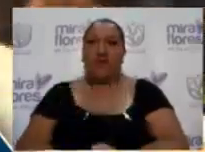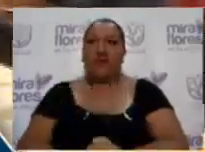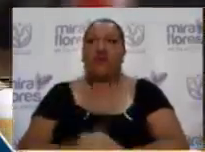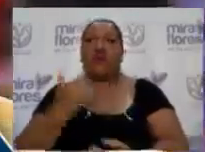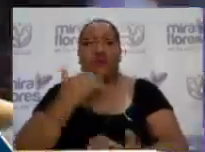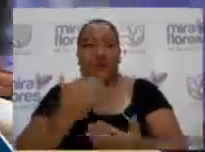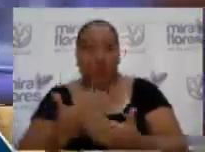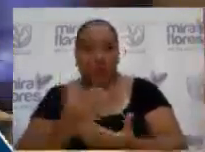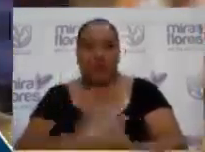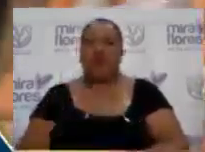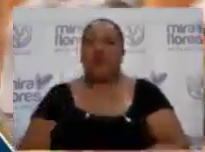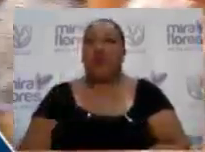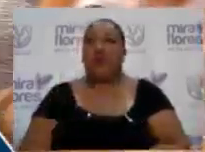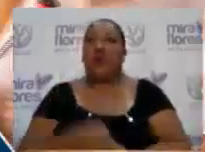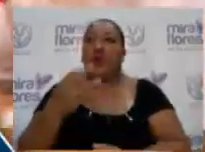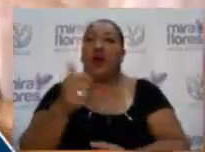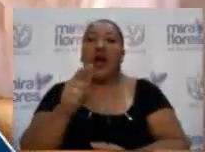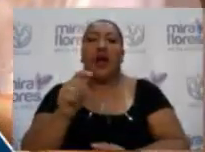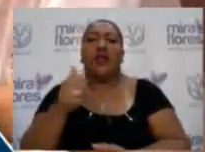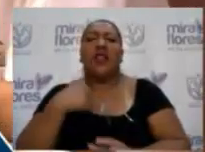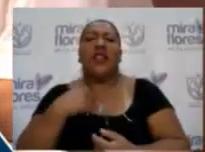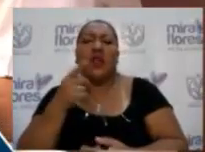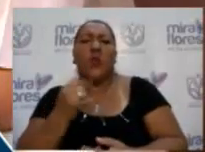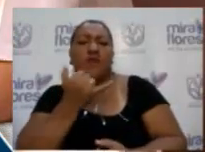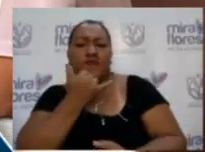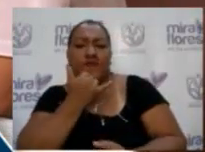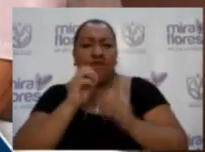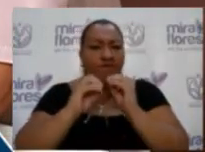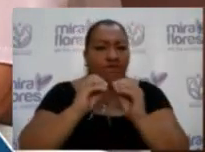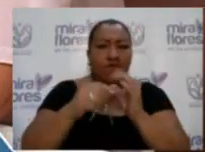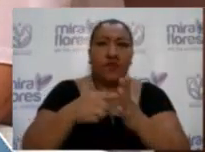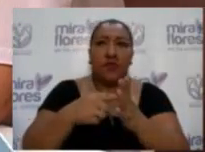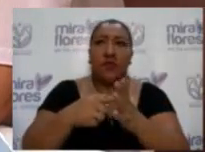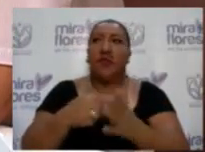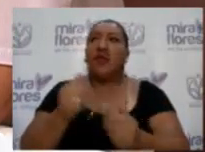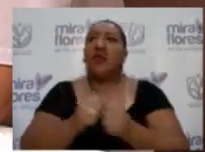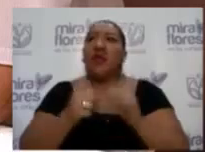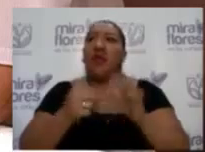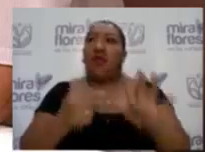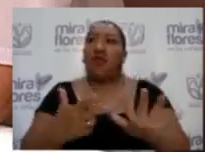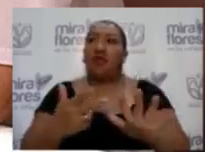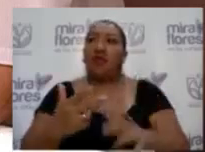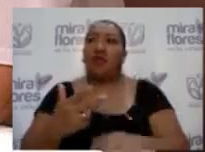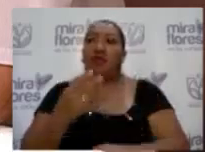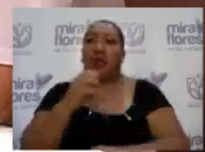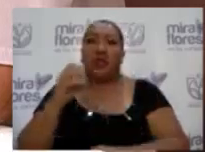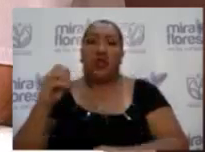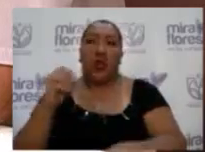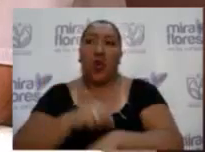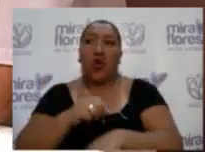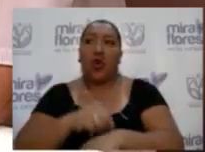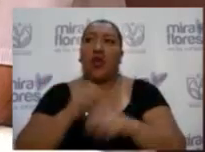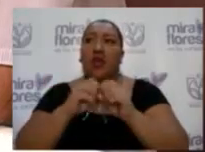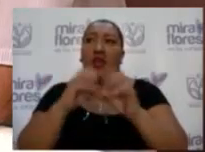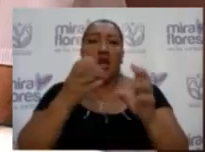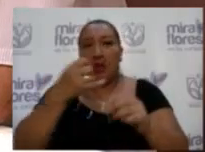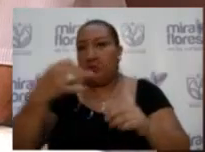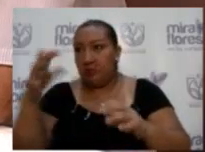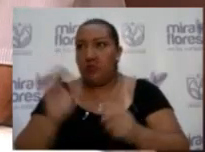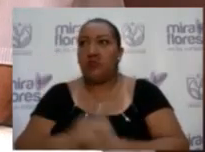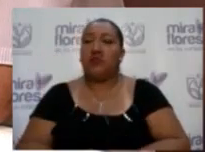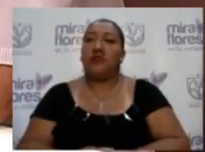Gracias. Creo que en el acta tiene un error. Comienza diciendo, siendo las 8:00 horas del día, etcétera,